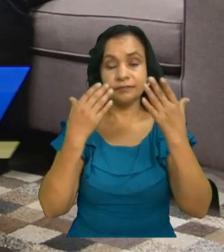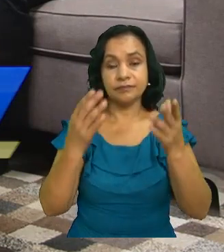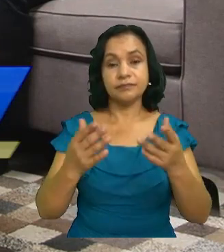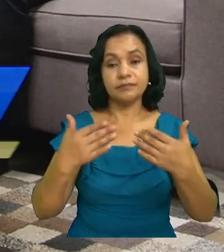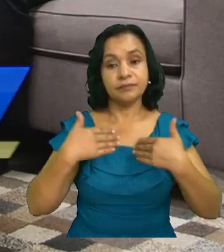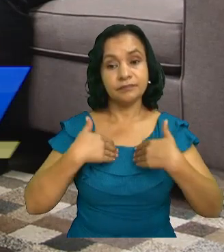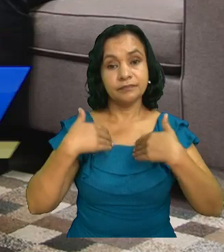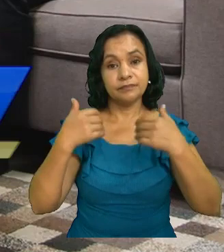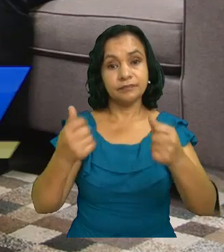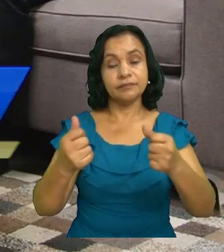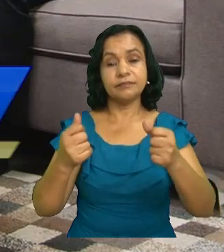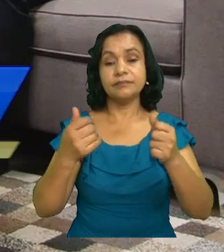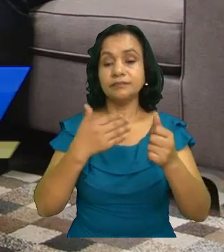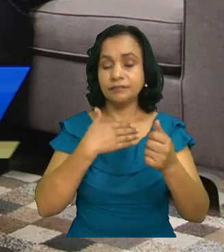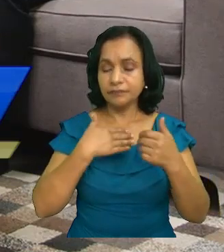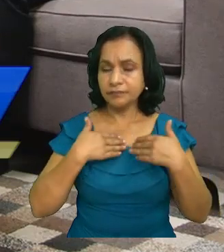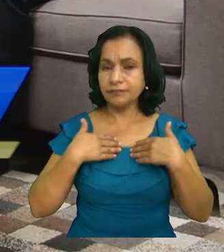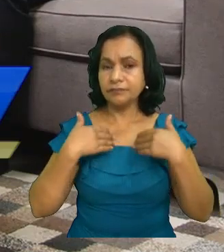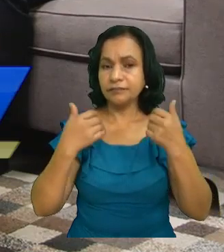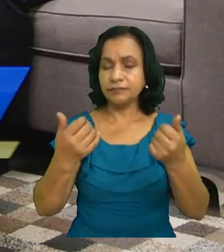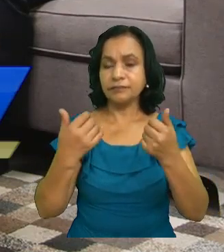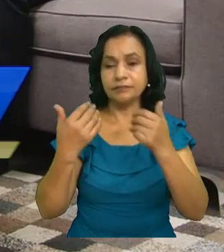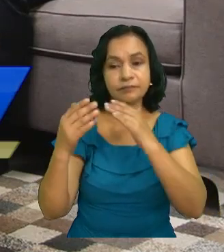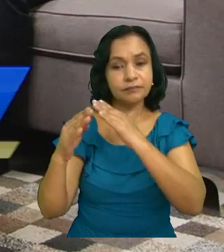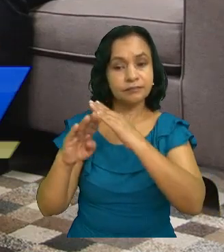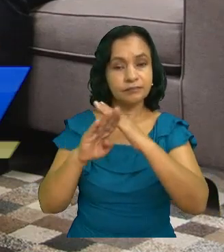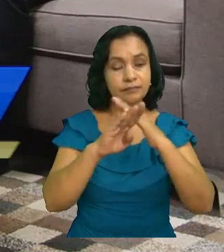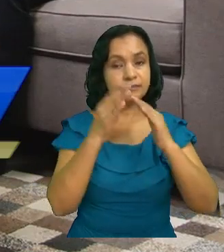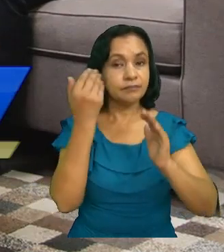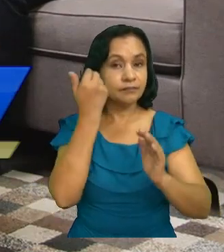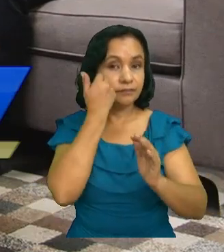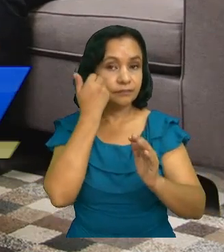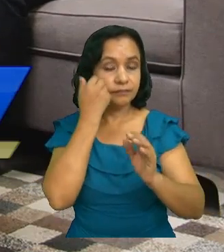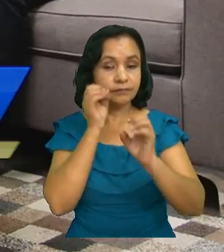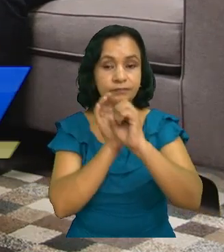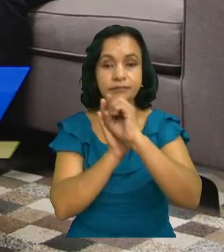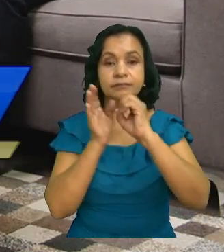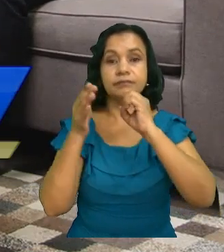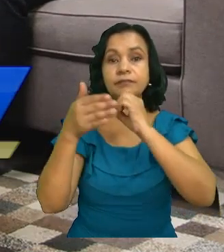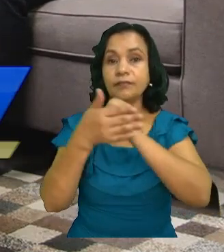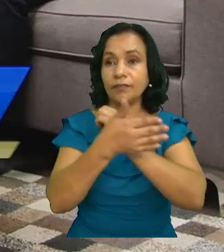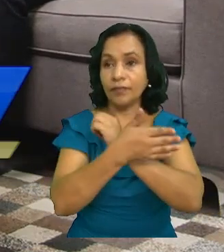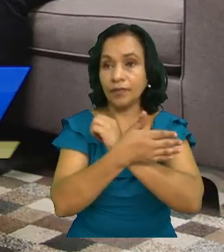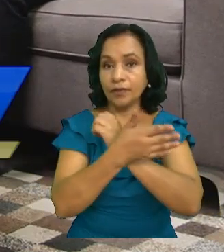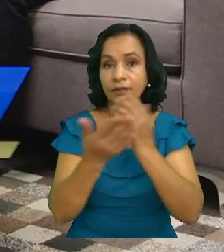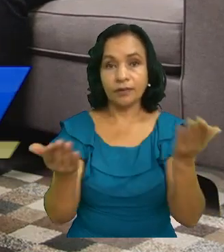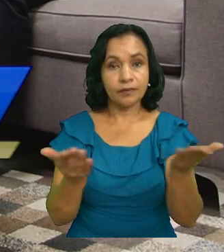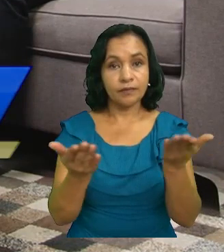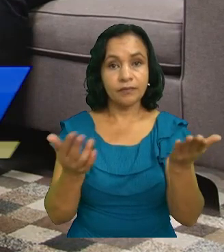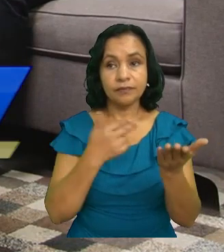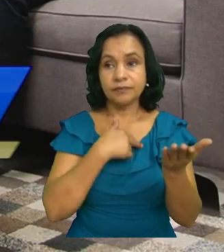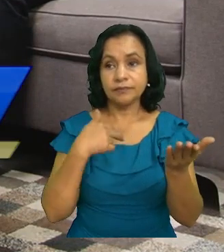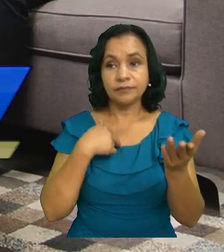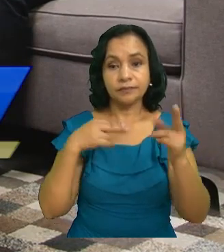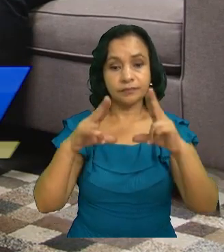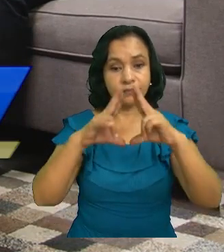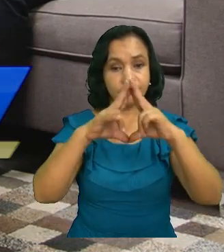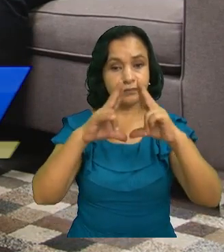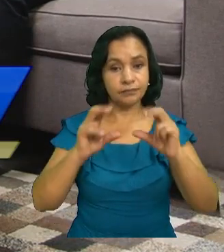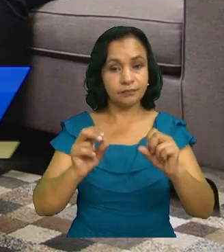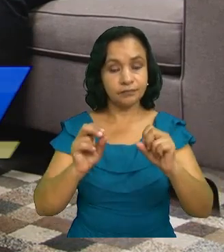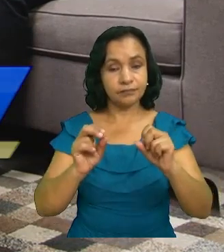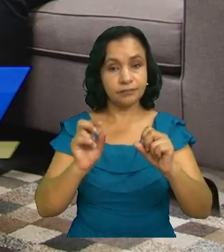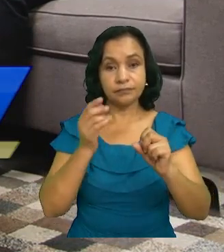pueda enfrentarse en mejores condiciones a la pandemia del coronavirus. No es por casualidad que Nicaragua ha tenido